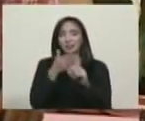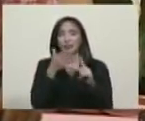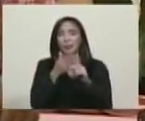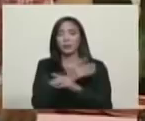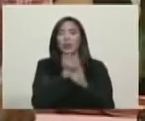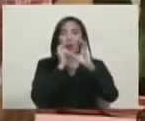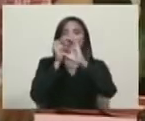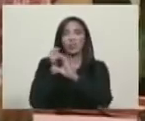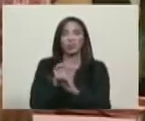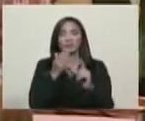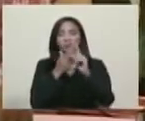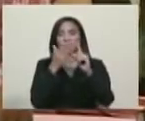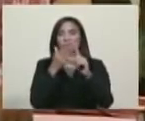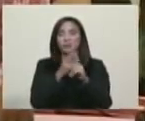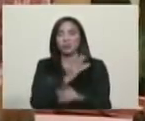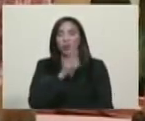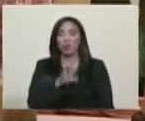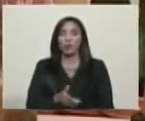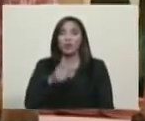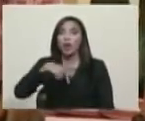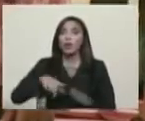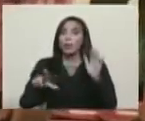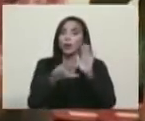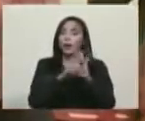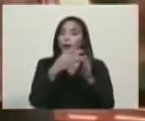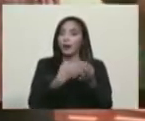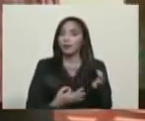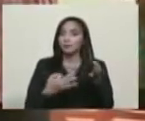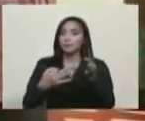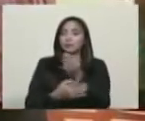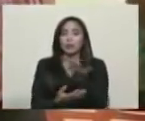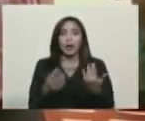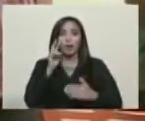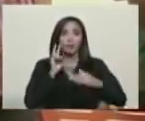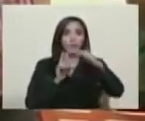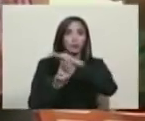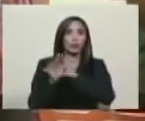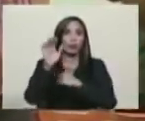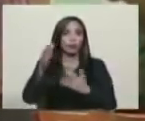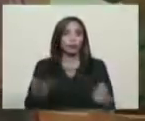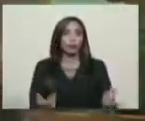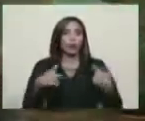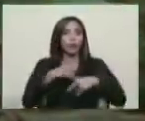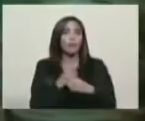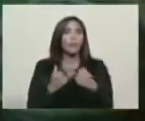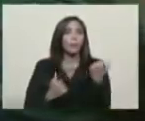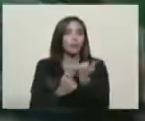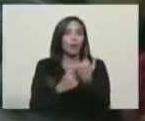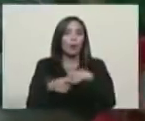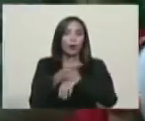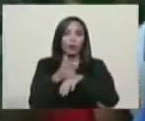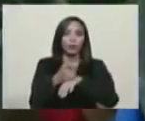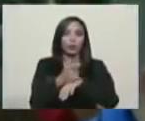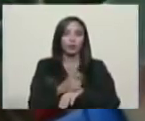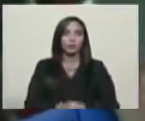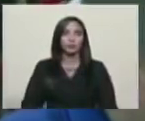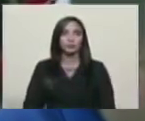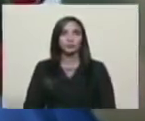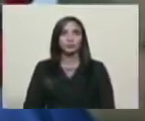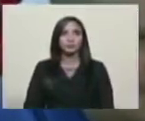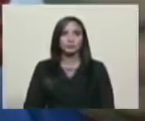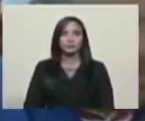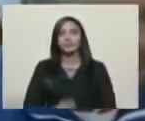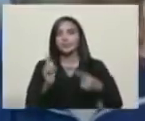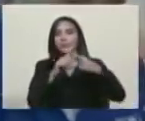solo se puede en revolución. Hoy estamos legalizados, visibilizados y pertenecemos socios del Estado. Gracias.